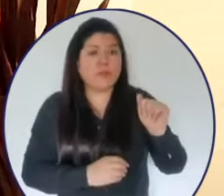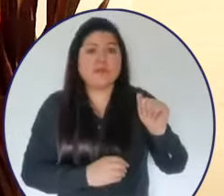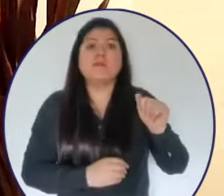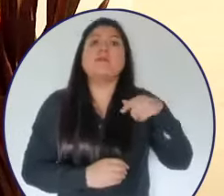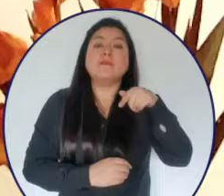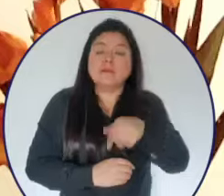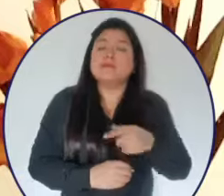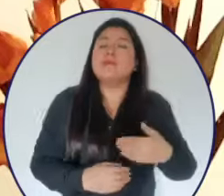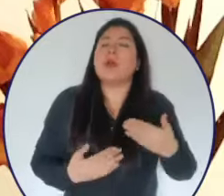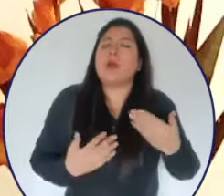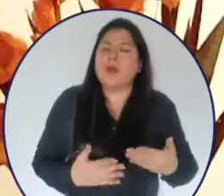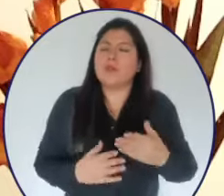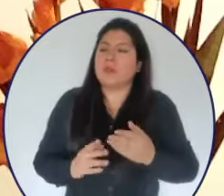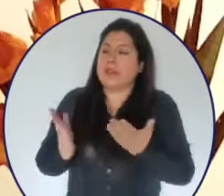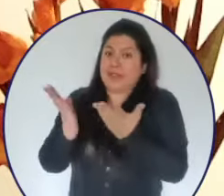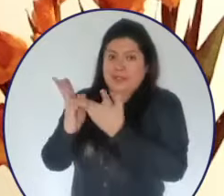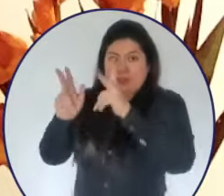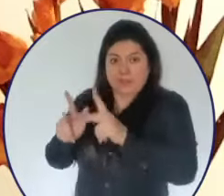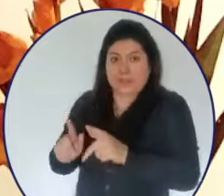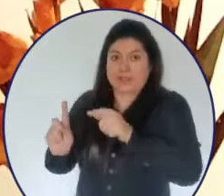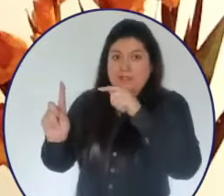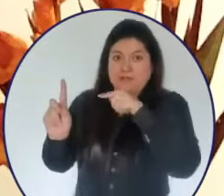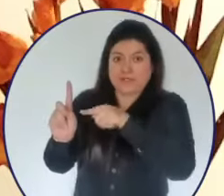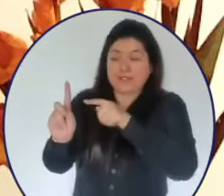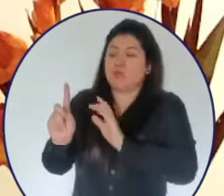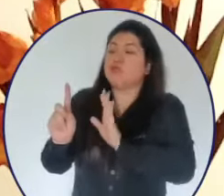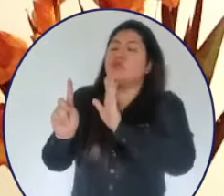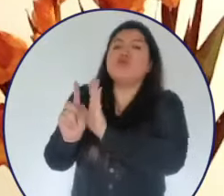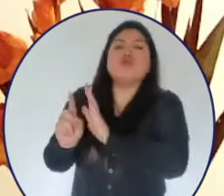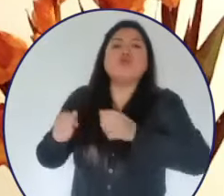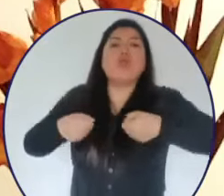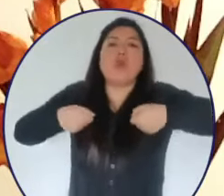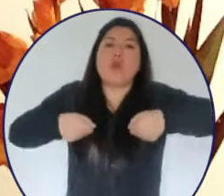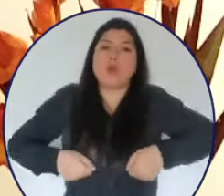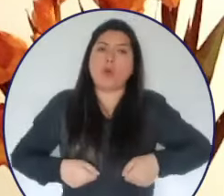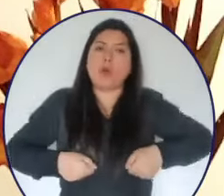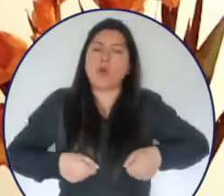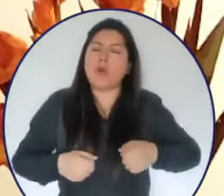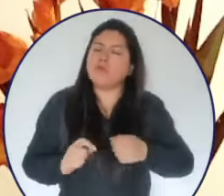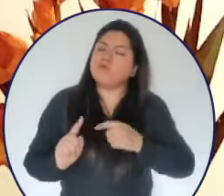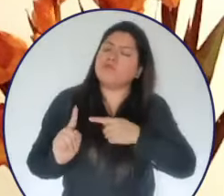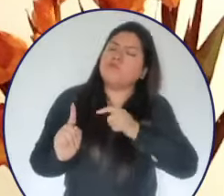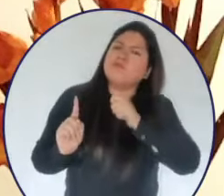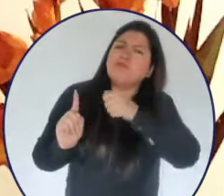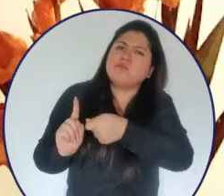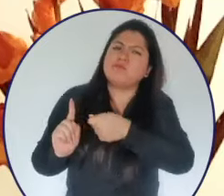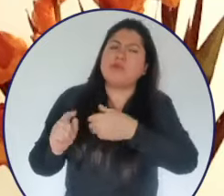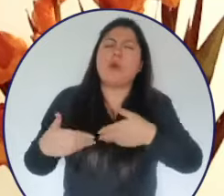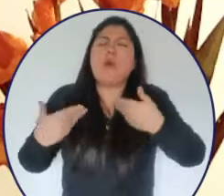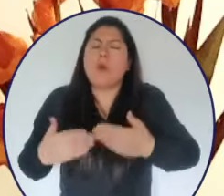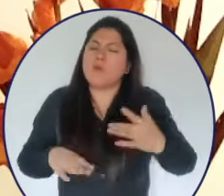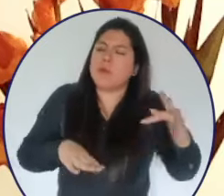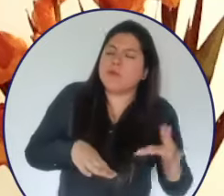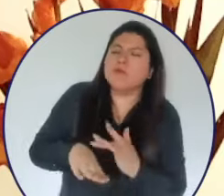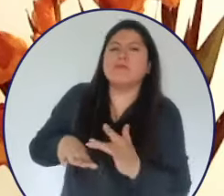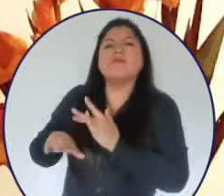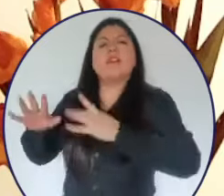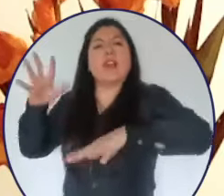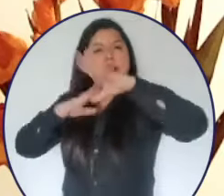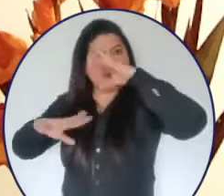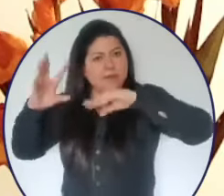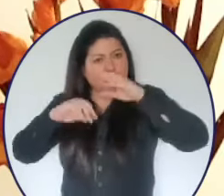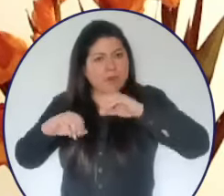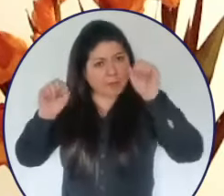de liderazgo. El diseño universal para el aprendizaje DUA invita a reflexionar sobre el rol